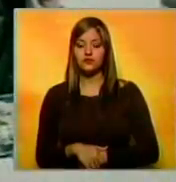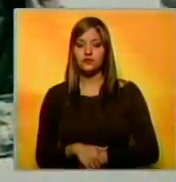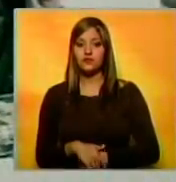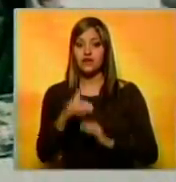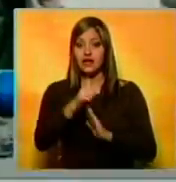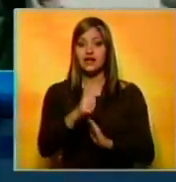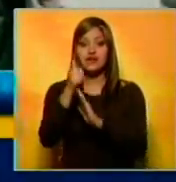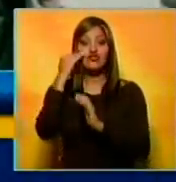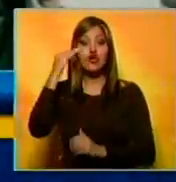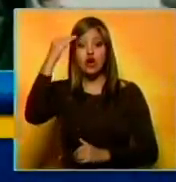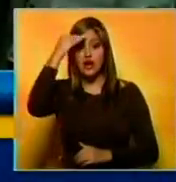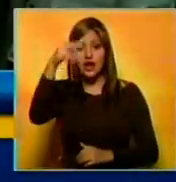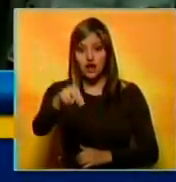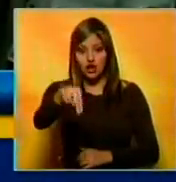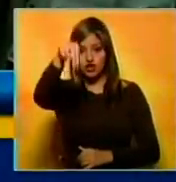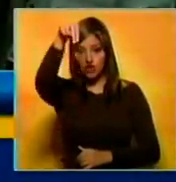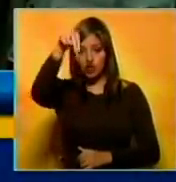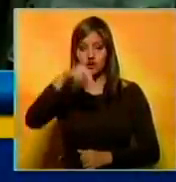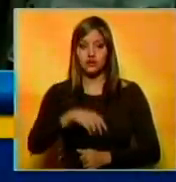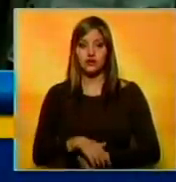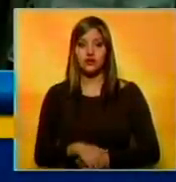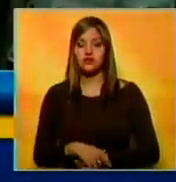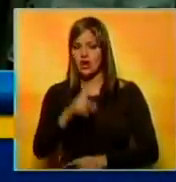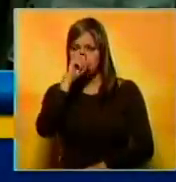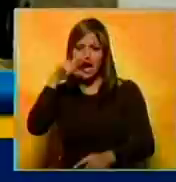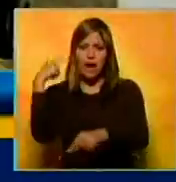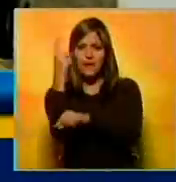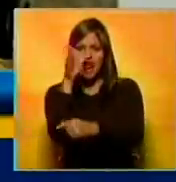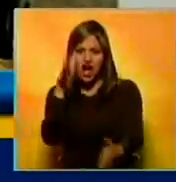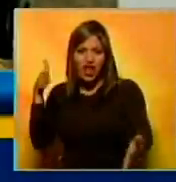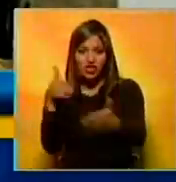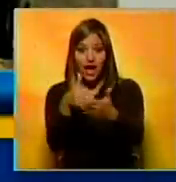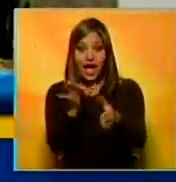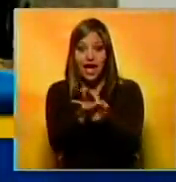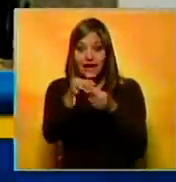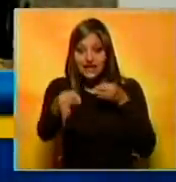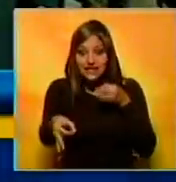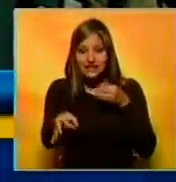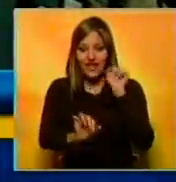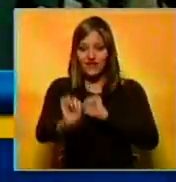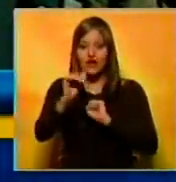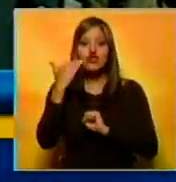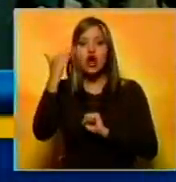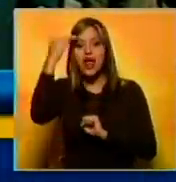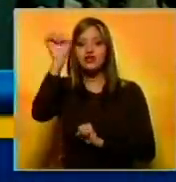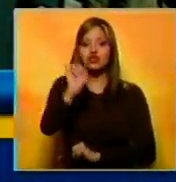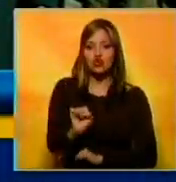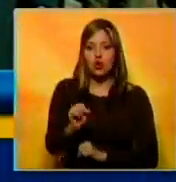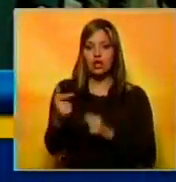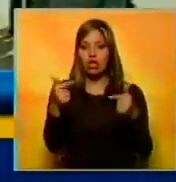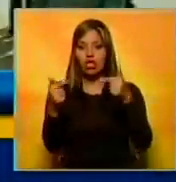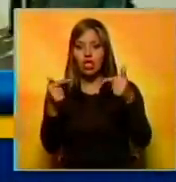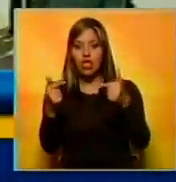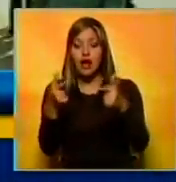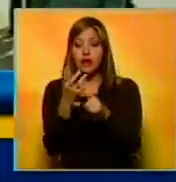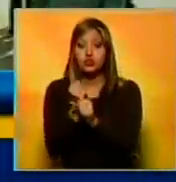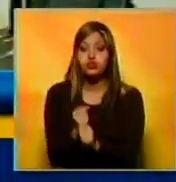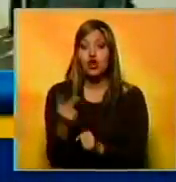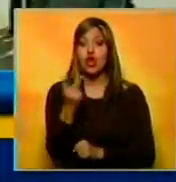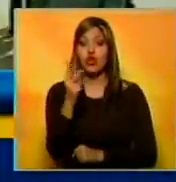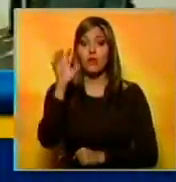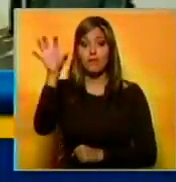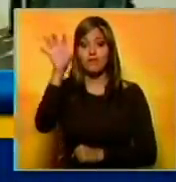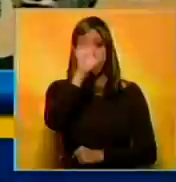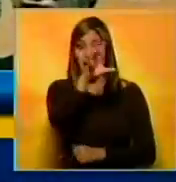El líder de Corea del Norte, Kim Jong-un, amenazó con atacar una pequeña isla defendida por Corea del Sur en un momento de creciente tensión entre ambos